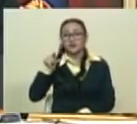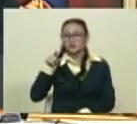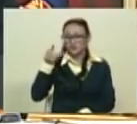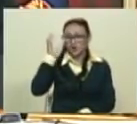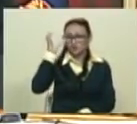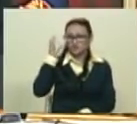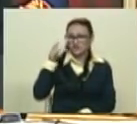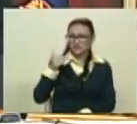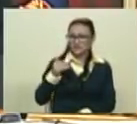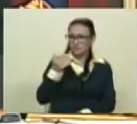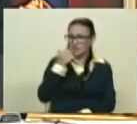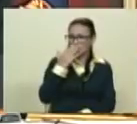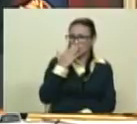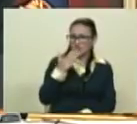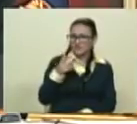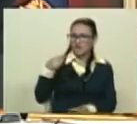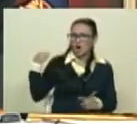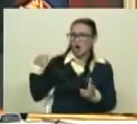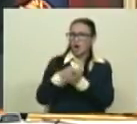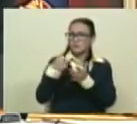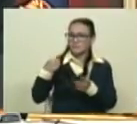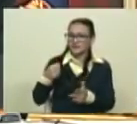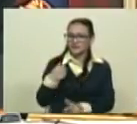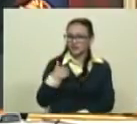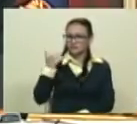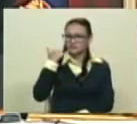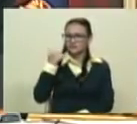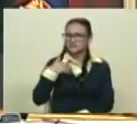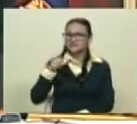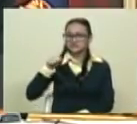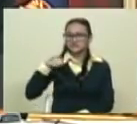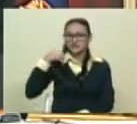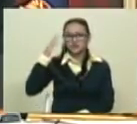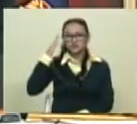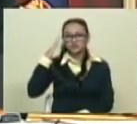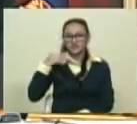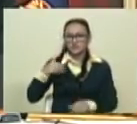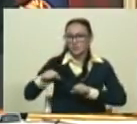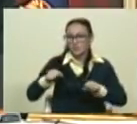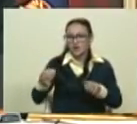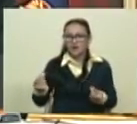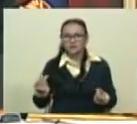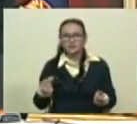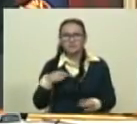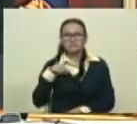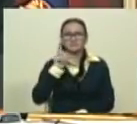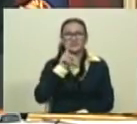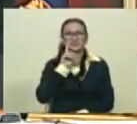consciente de que estamos frente a un golpe de Estado? Y ella me dijo, sí, sí, presidente, voy a actuar. Mentira, nunca actuó.